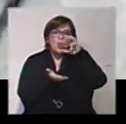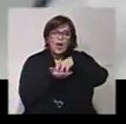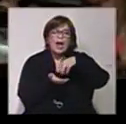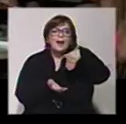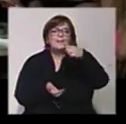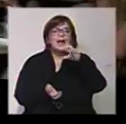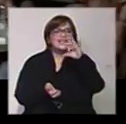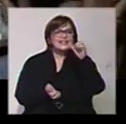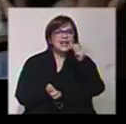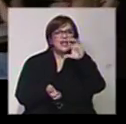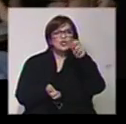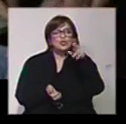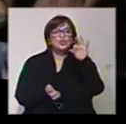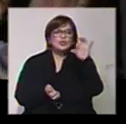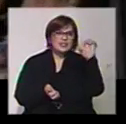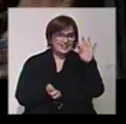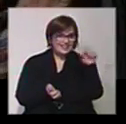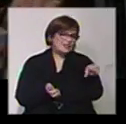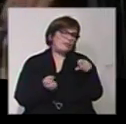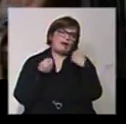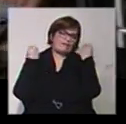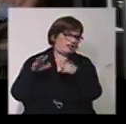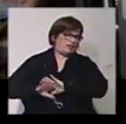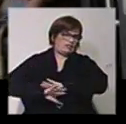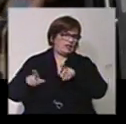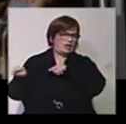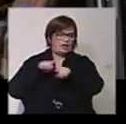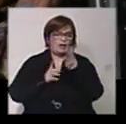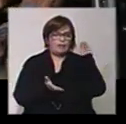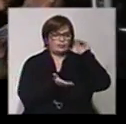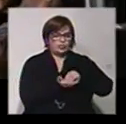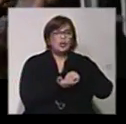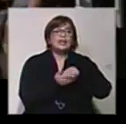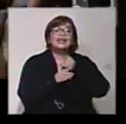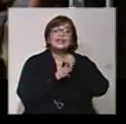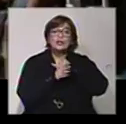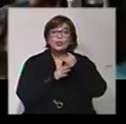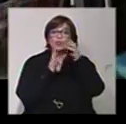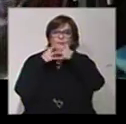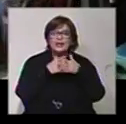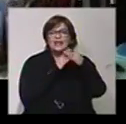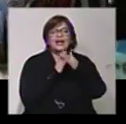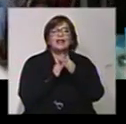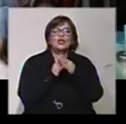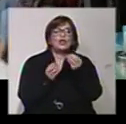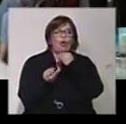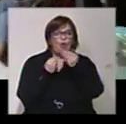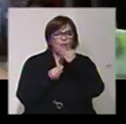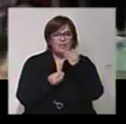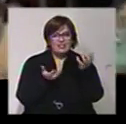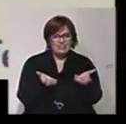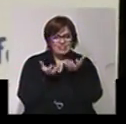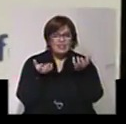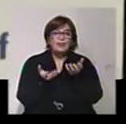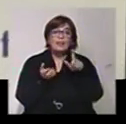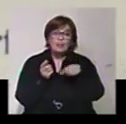y eso cuanto después lo llevó a abandonar la carrera y se inscribió en el Instituto Culinario de América para estudiar artes culinarias. Así después